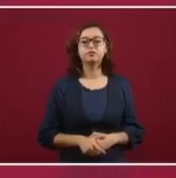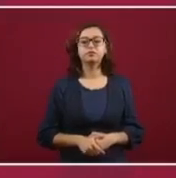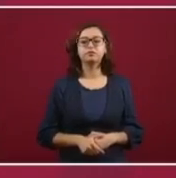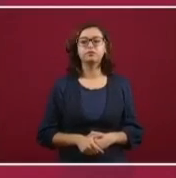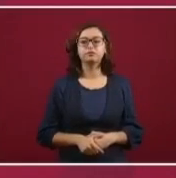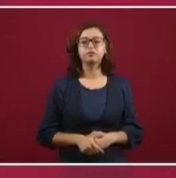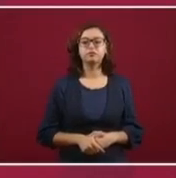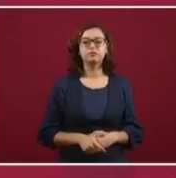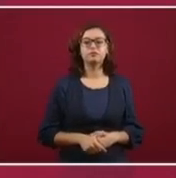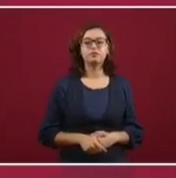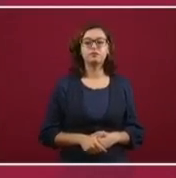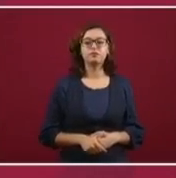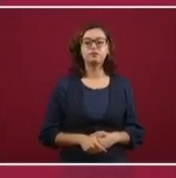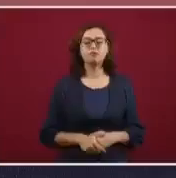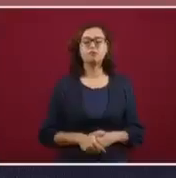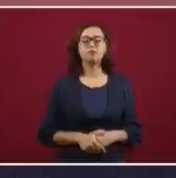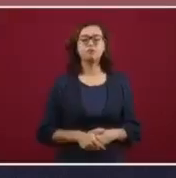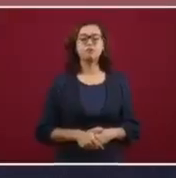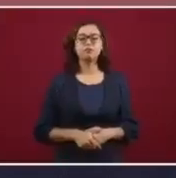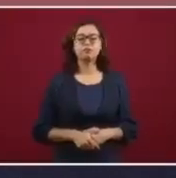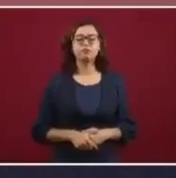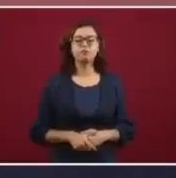decirle nada